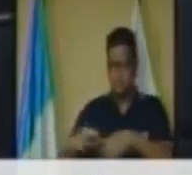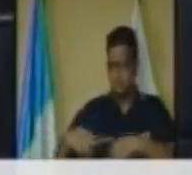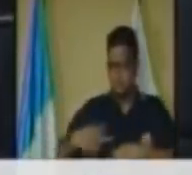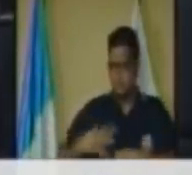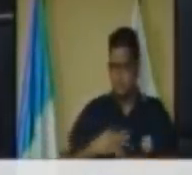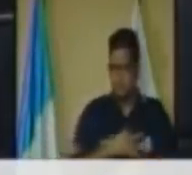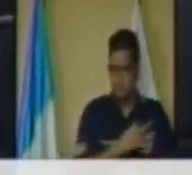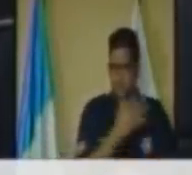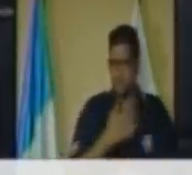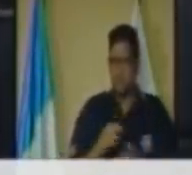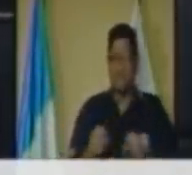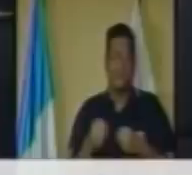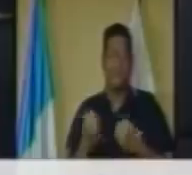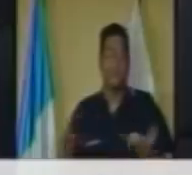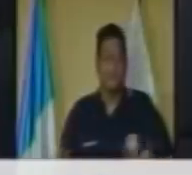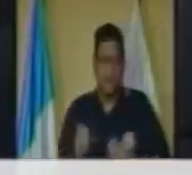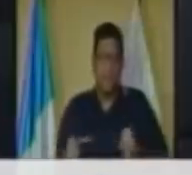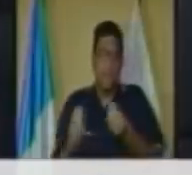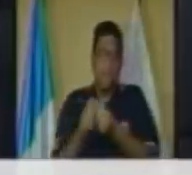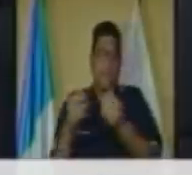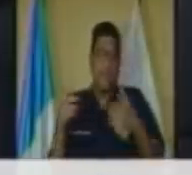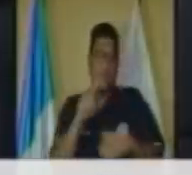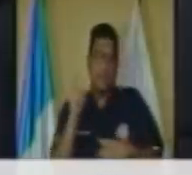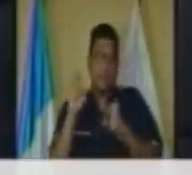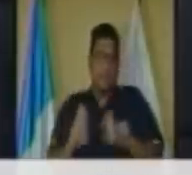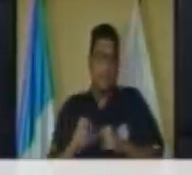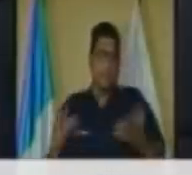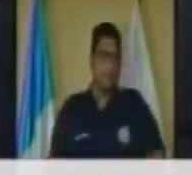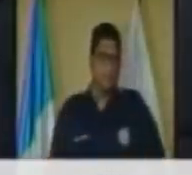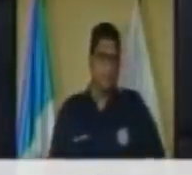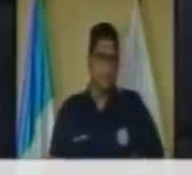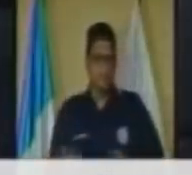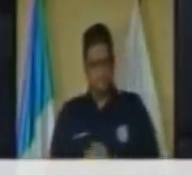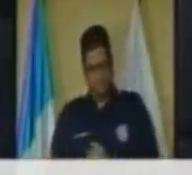compañero? Sí. Como habíamos hablado,